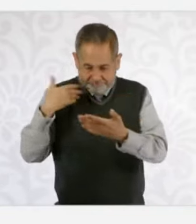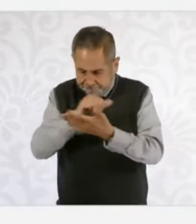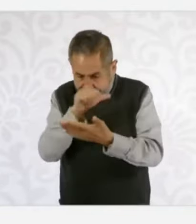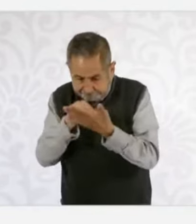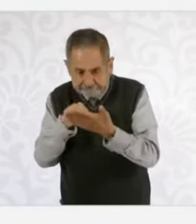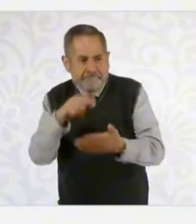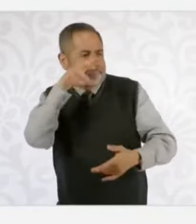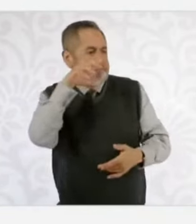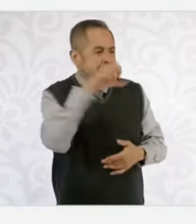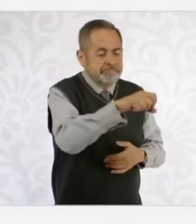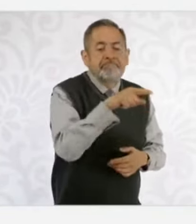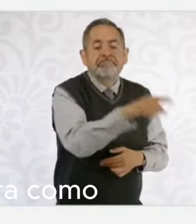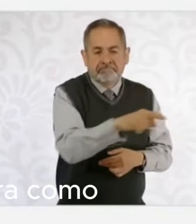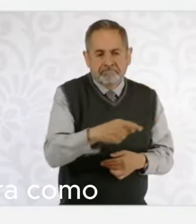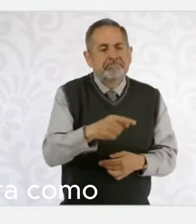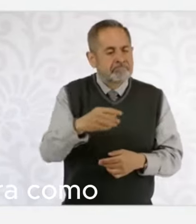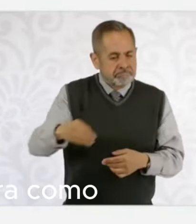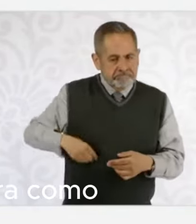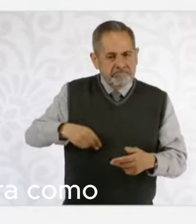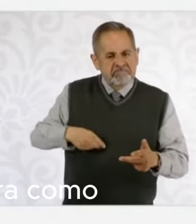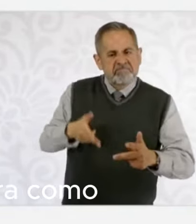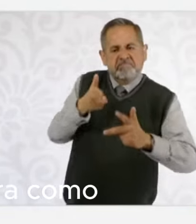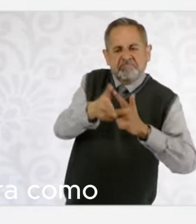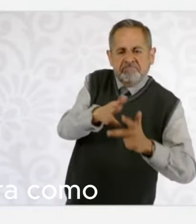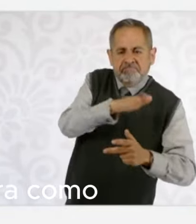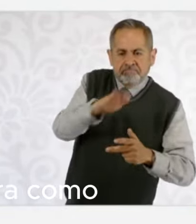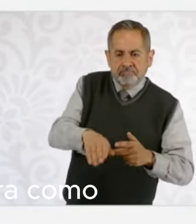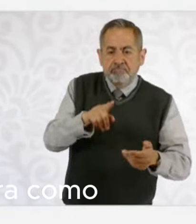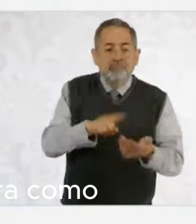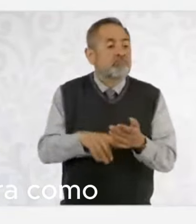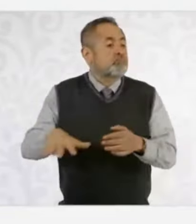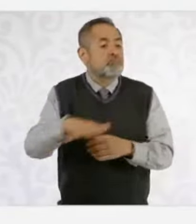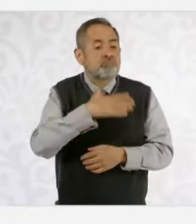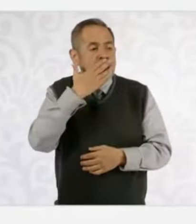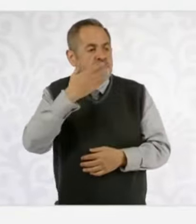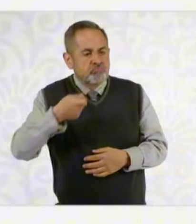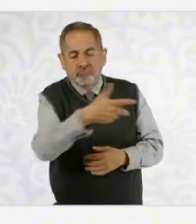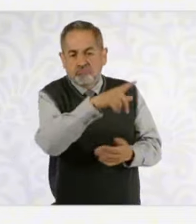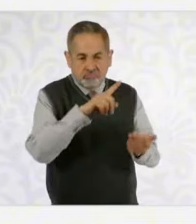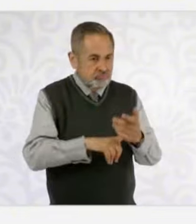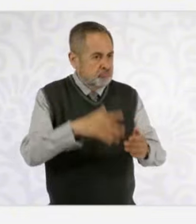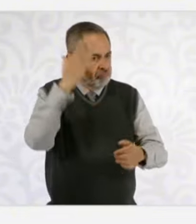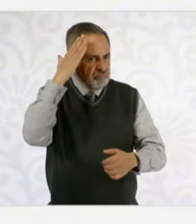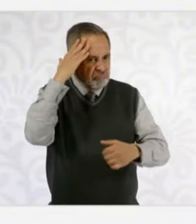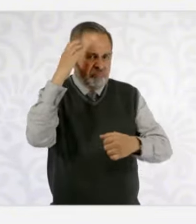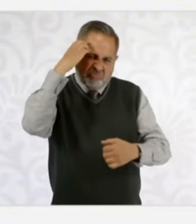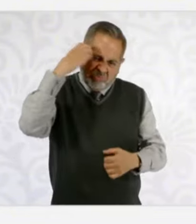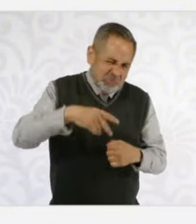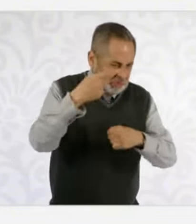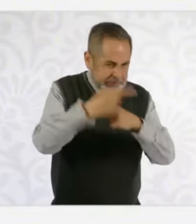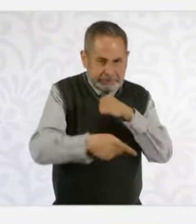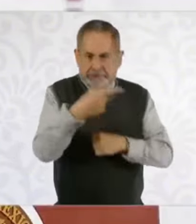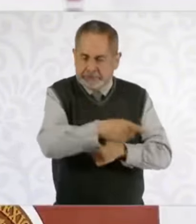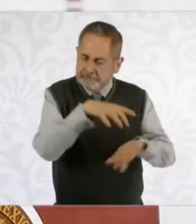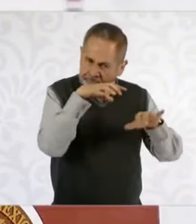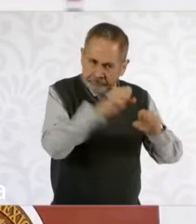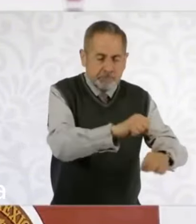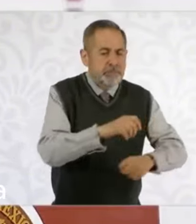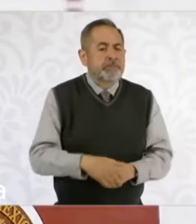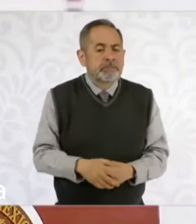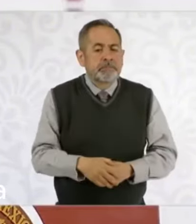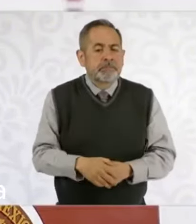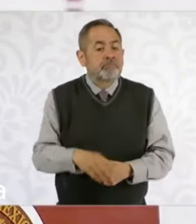aprehensión por homicidio calificado y era considerado por el gobierno de Sonora como generador de violencia. El 6 de